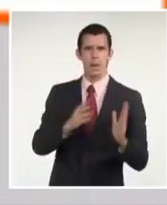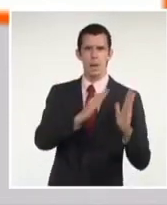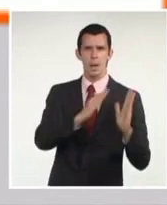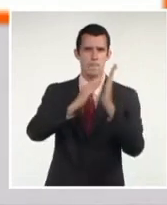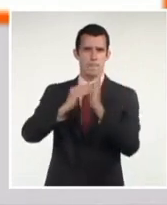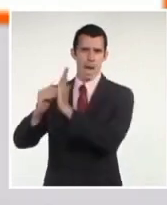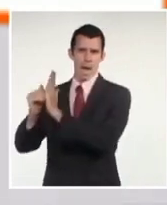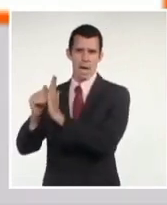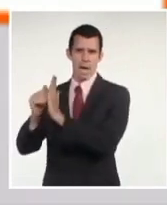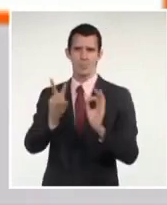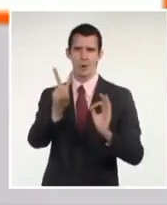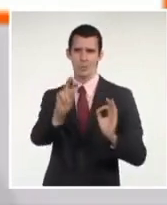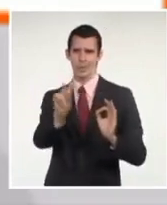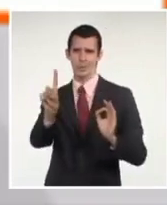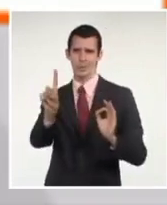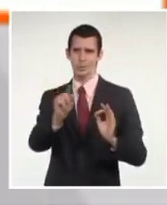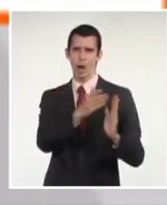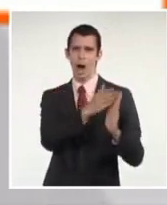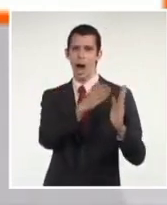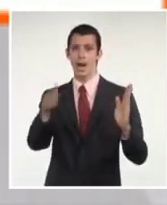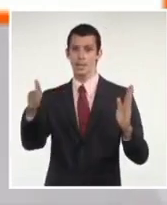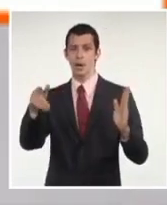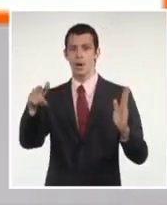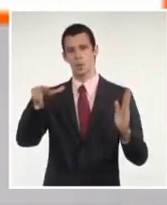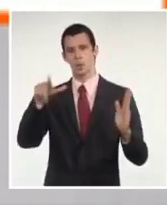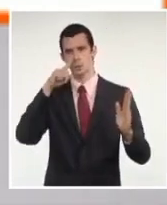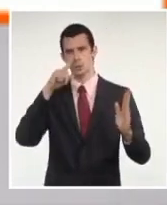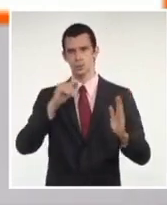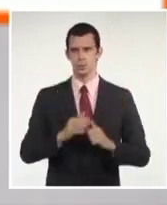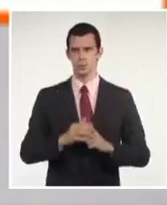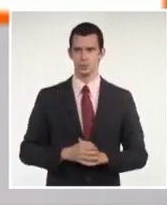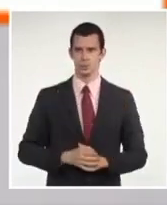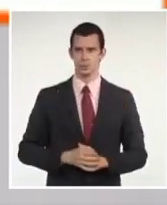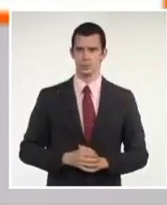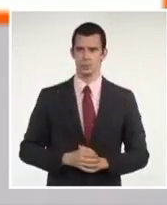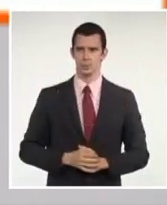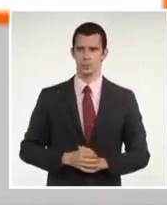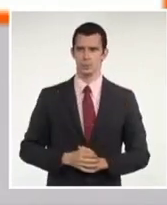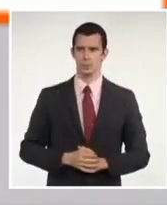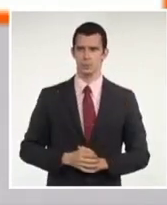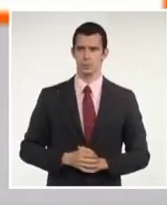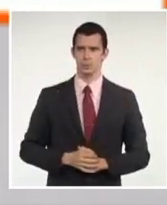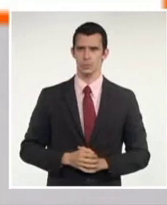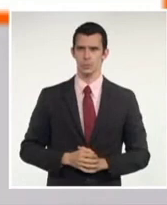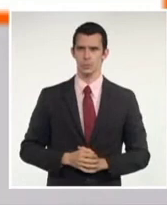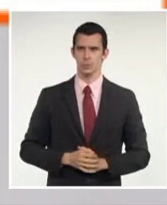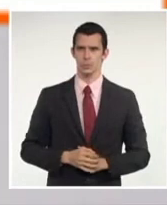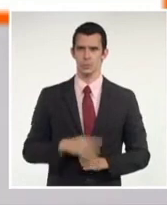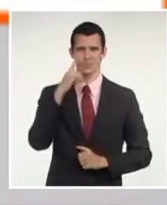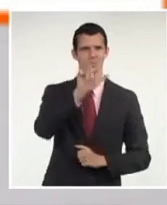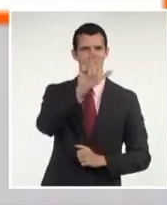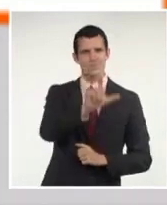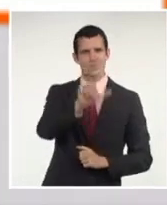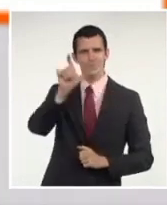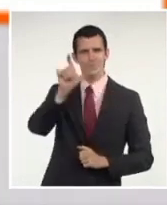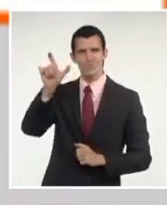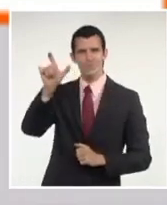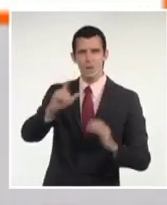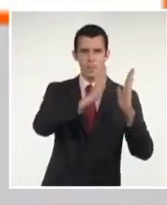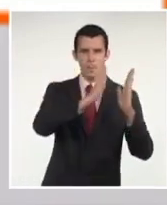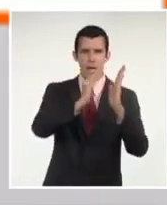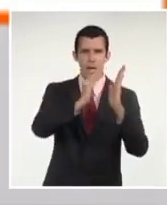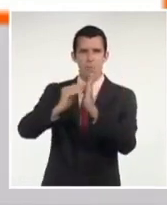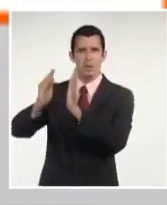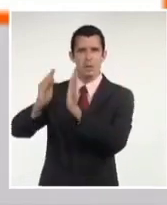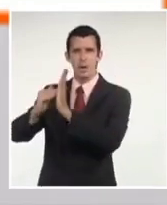muestras, hasta junio. Y ahí, en por ciento, las primeras barras